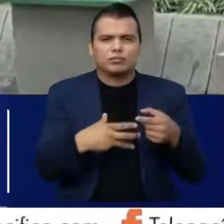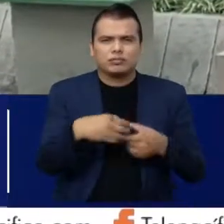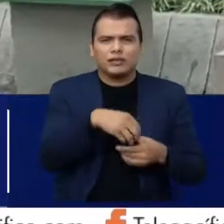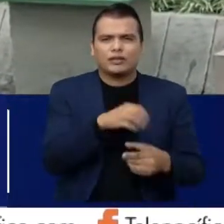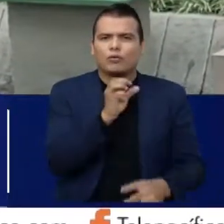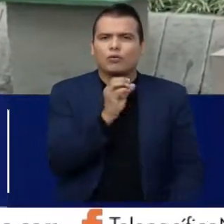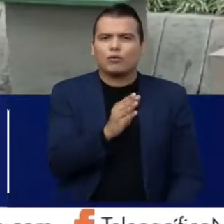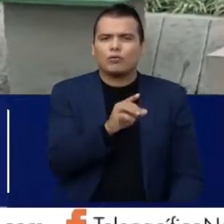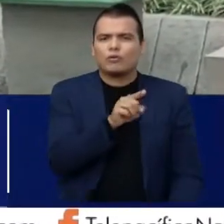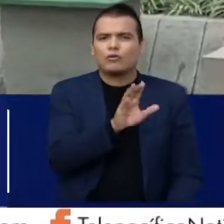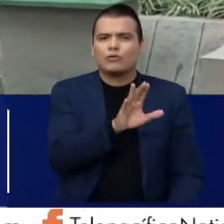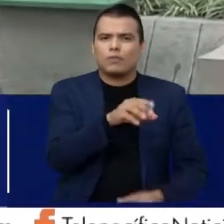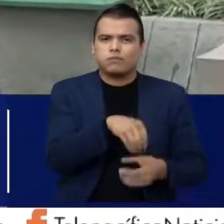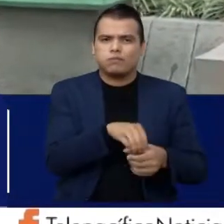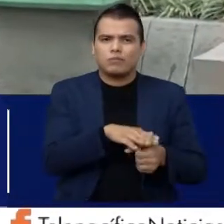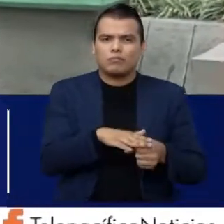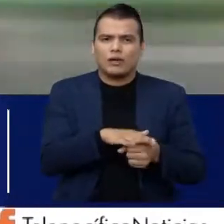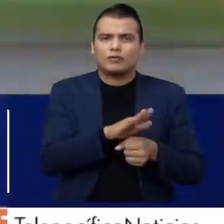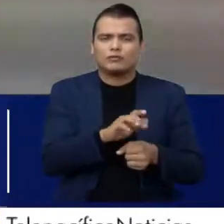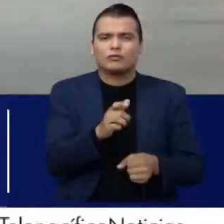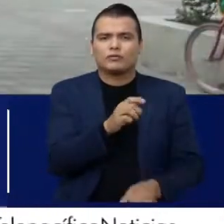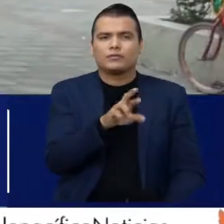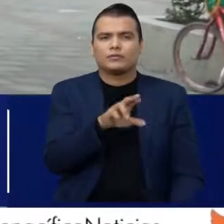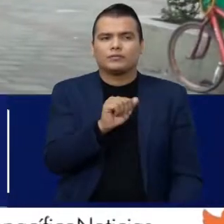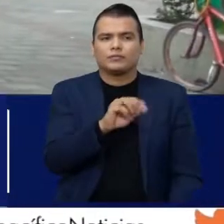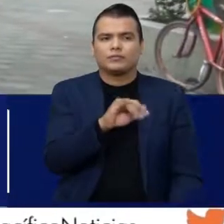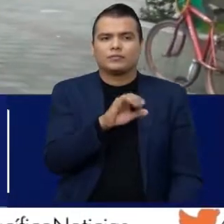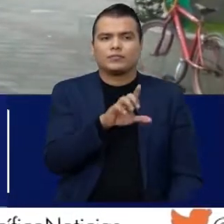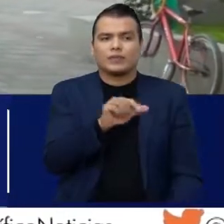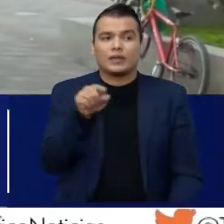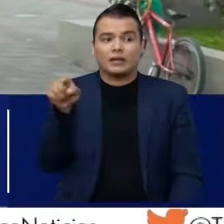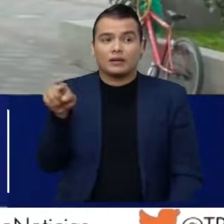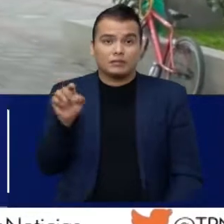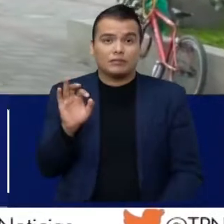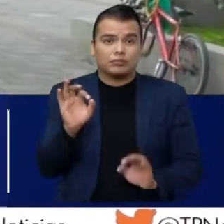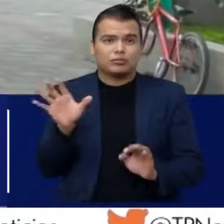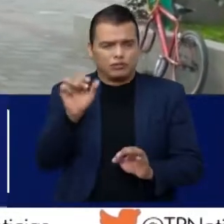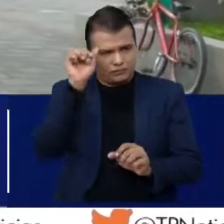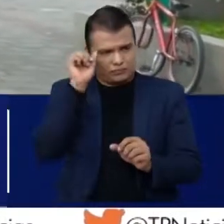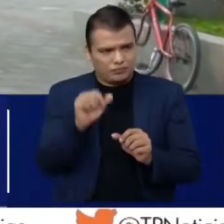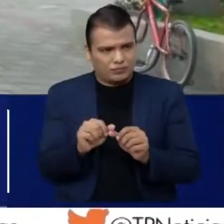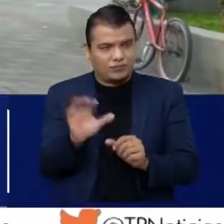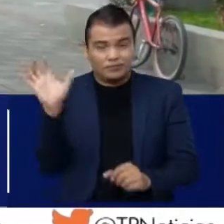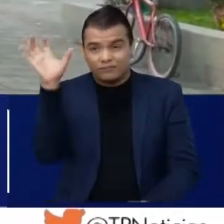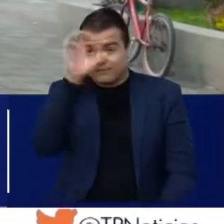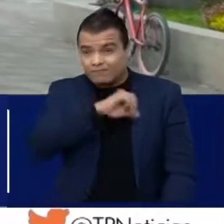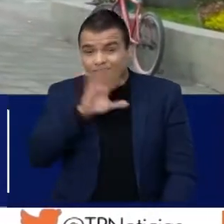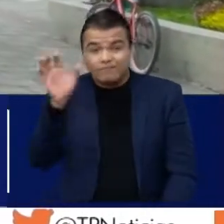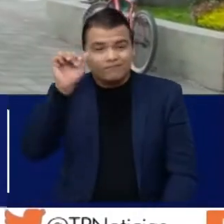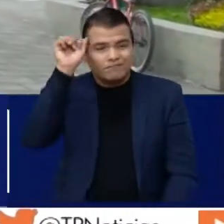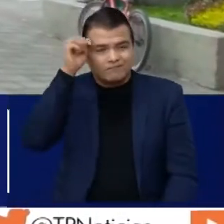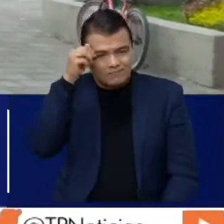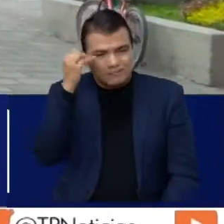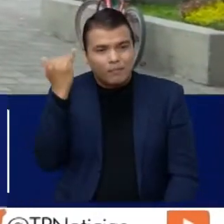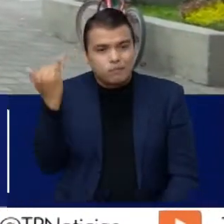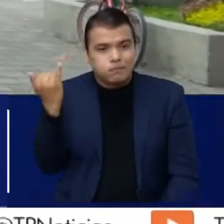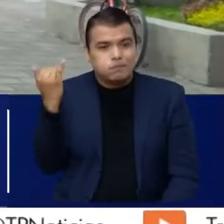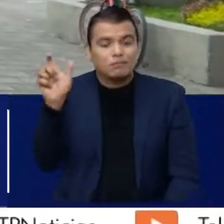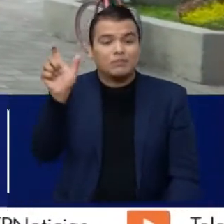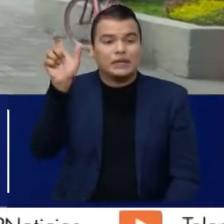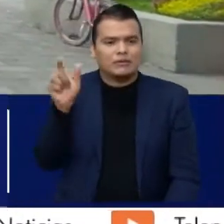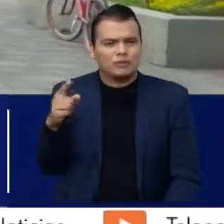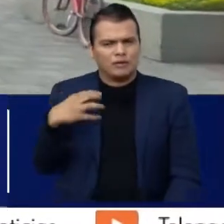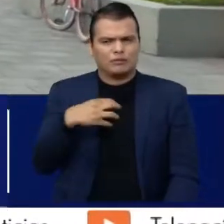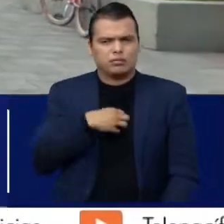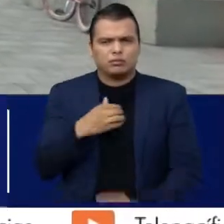Graciela, que en el barrio de La Graciela, aquí de Tuluá. Como ven, Luis H. es un ícono y está en la memoria y en el corazón de los tulueños. Sus